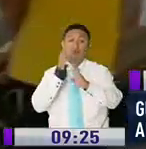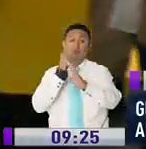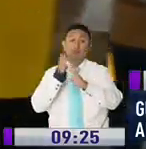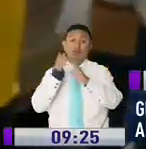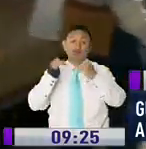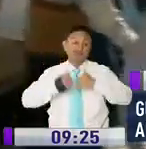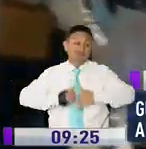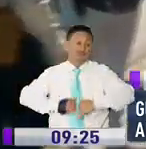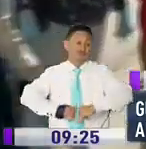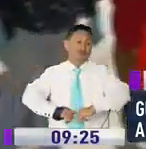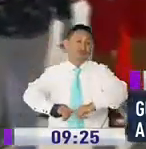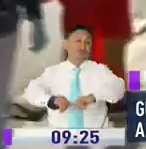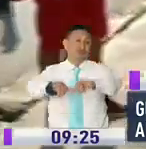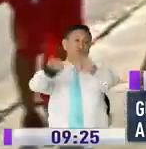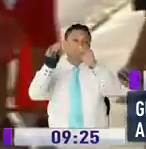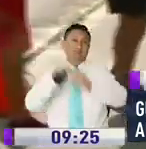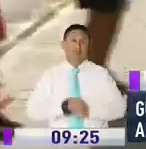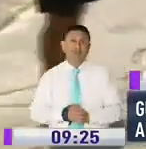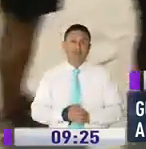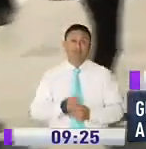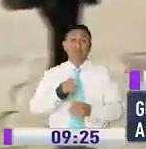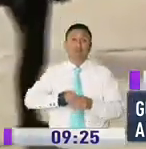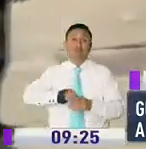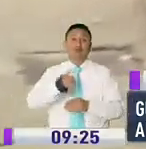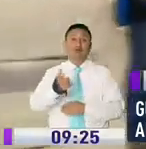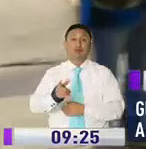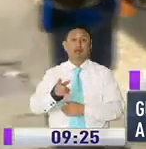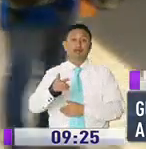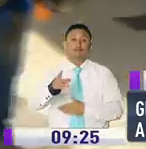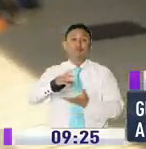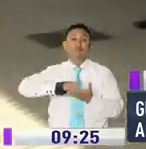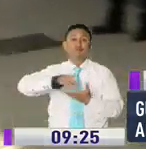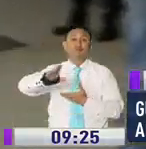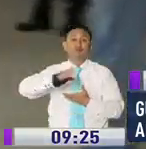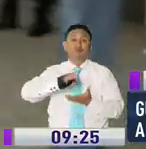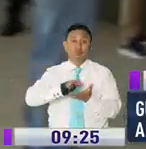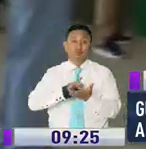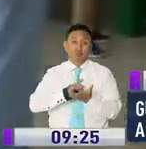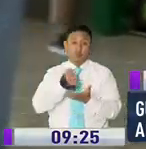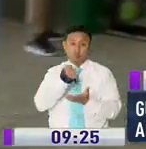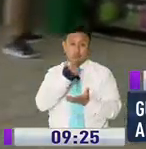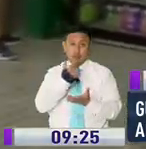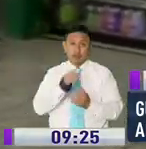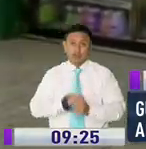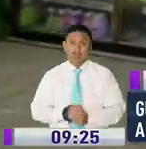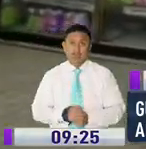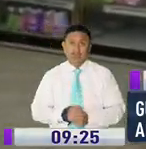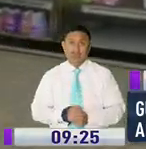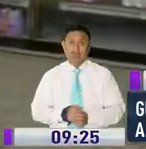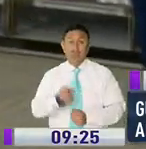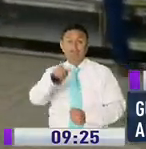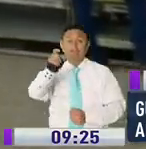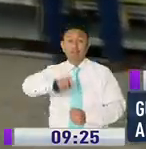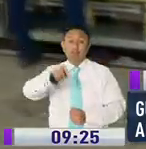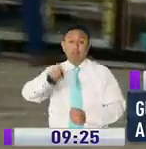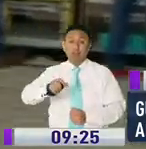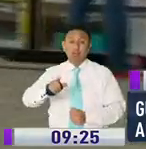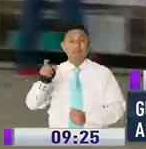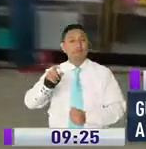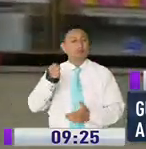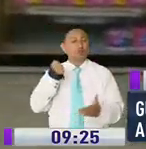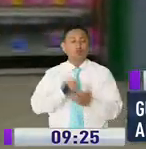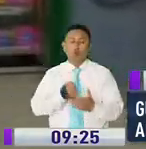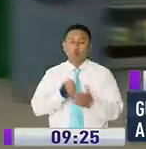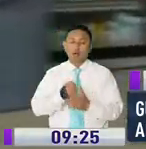continúan marcando las jornadas en los exteriores de las distribuidoras farmacéuticas. Ciudadanos que pugnan